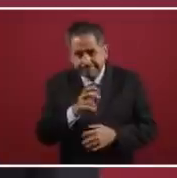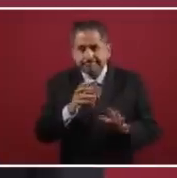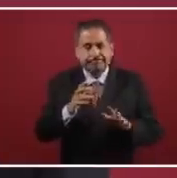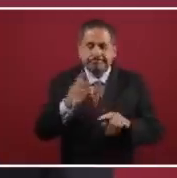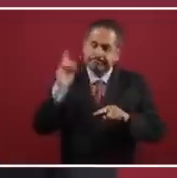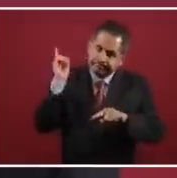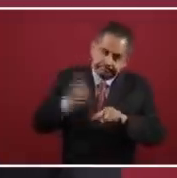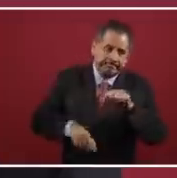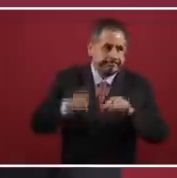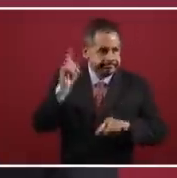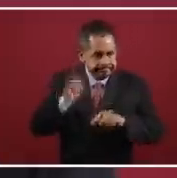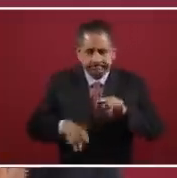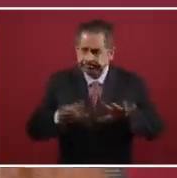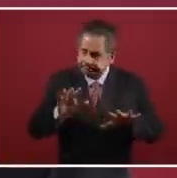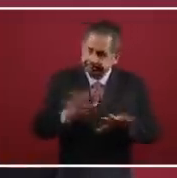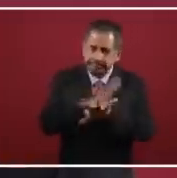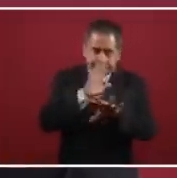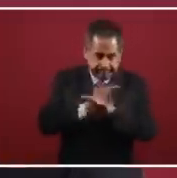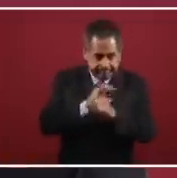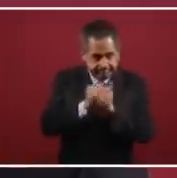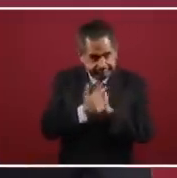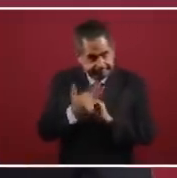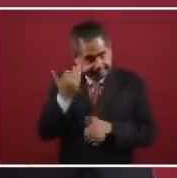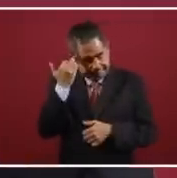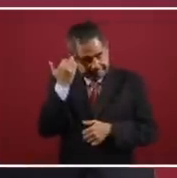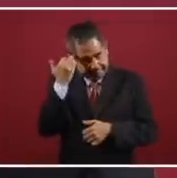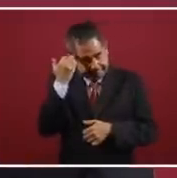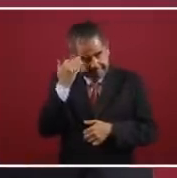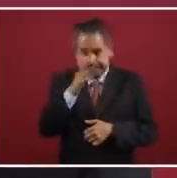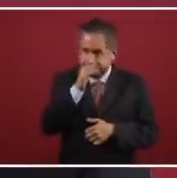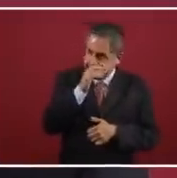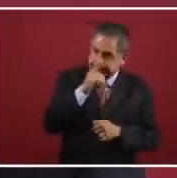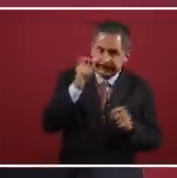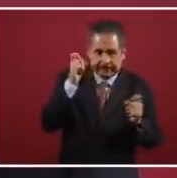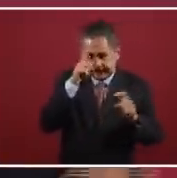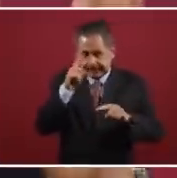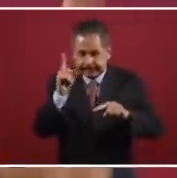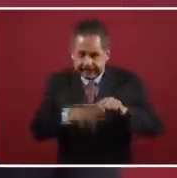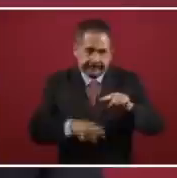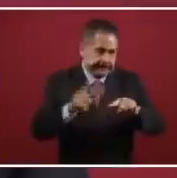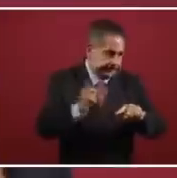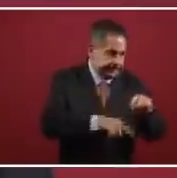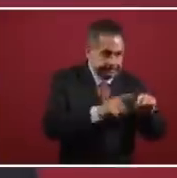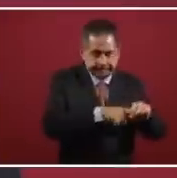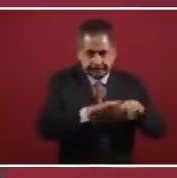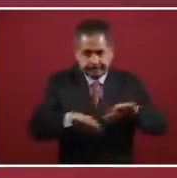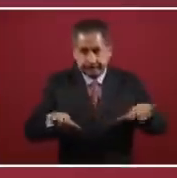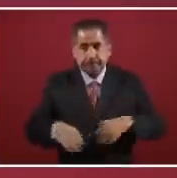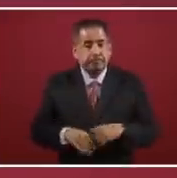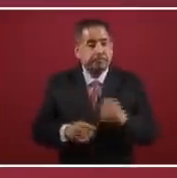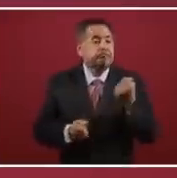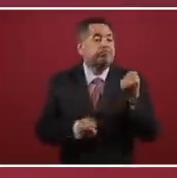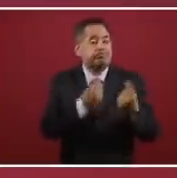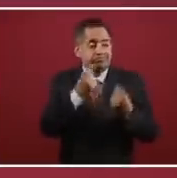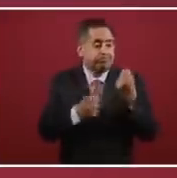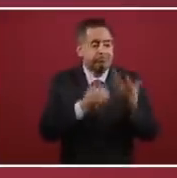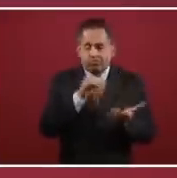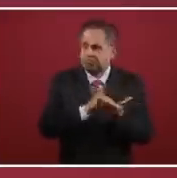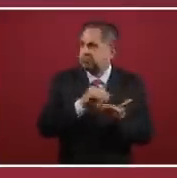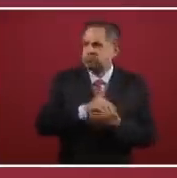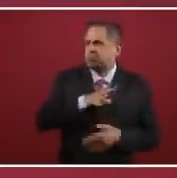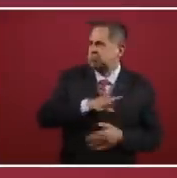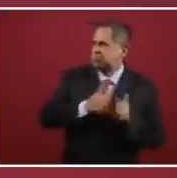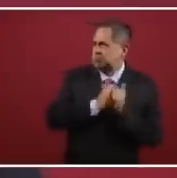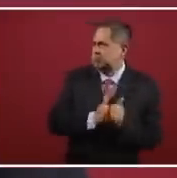desmontarlo, nos está llevando algún tiempo. Y hay algunos que se